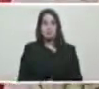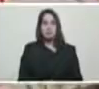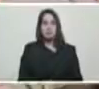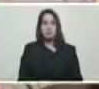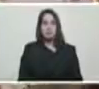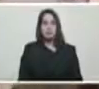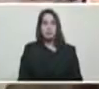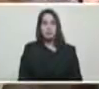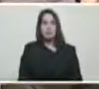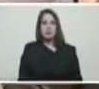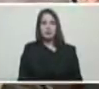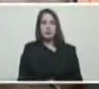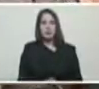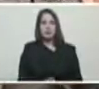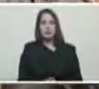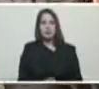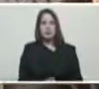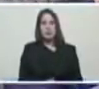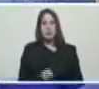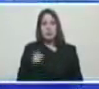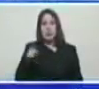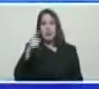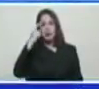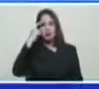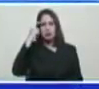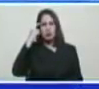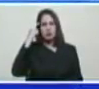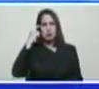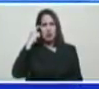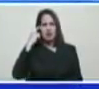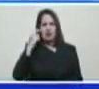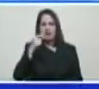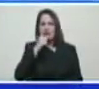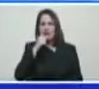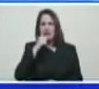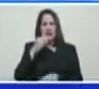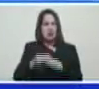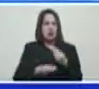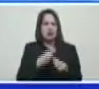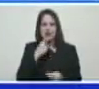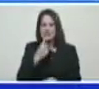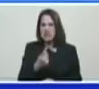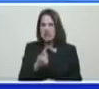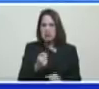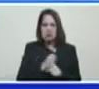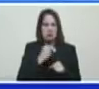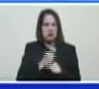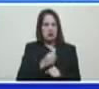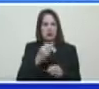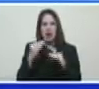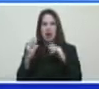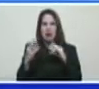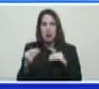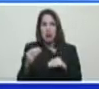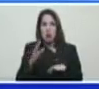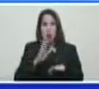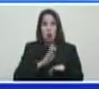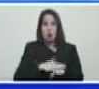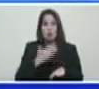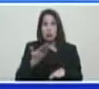construcción Ellos saben los trabajadores de la construcción de qué estoy hablando Cuántas paredes